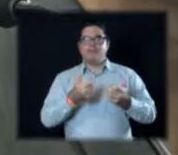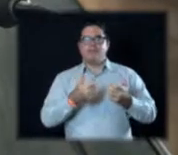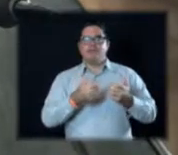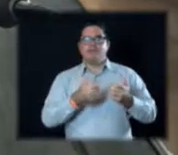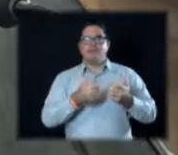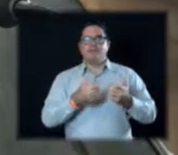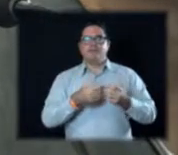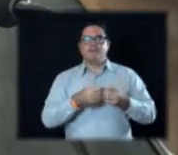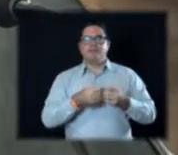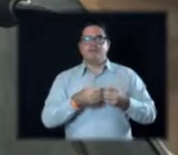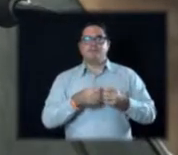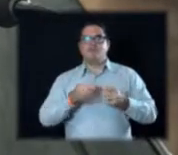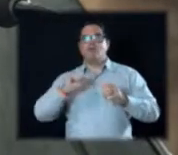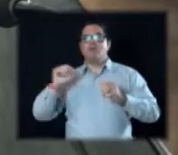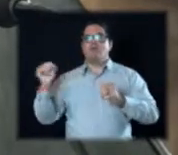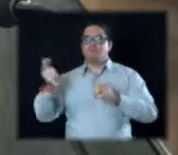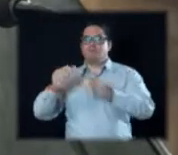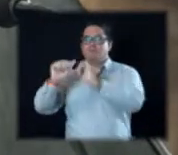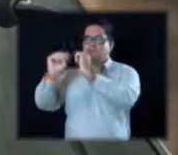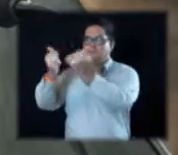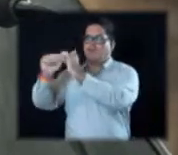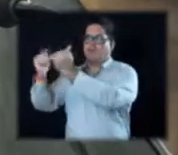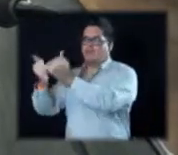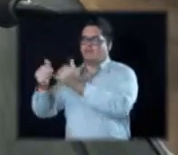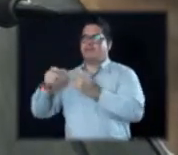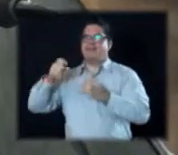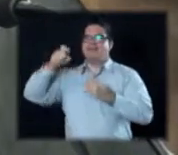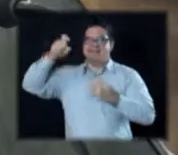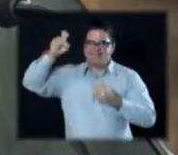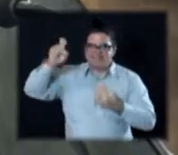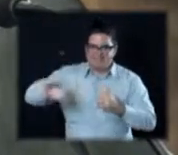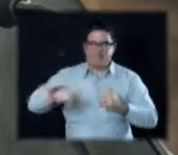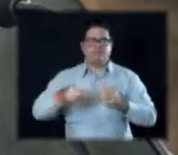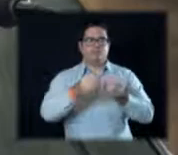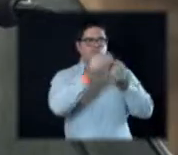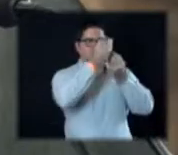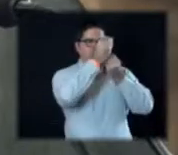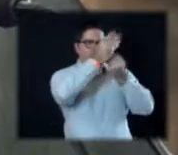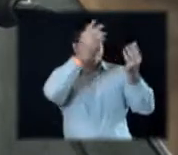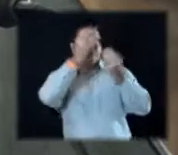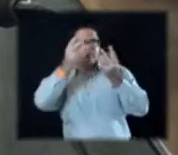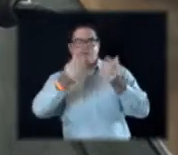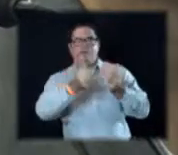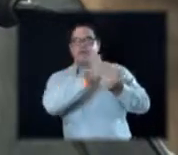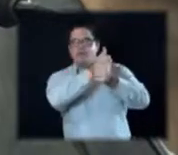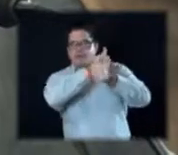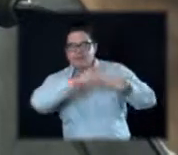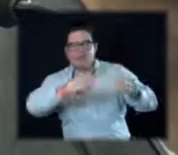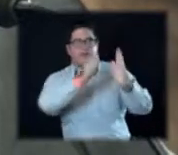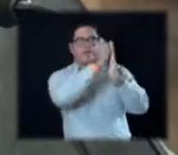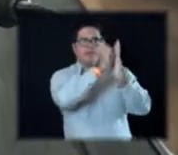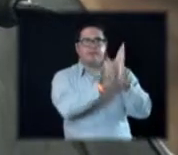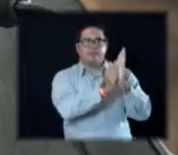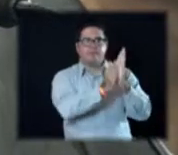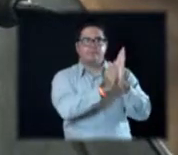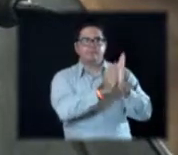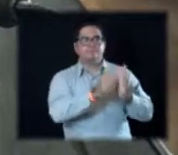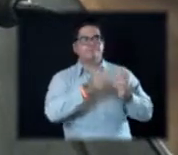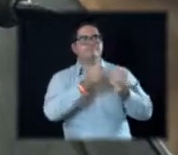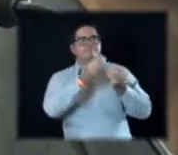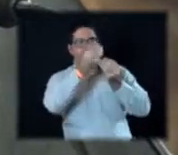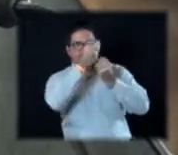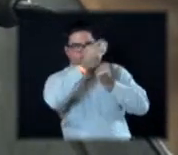El rol de AFAF es uno de supervisión sobre todas las corporaciones públicas y agencias públicas. Deben revelar